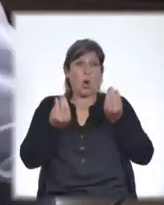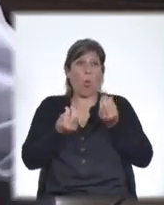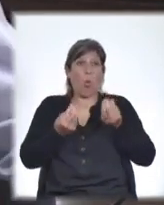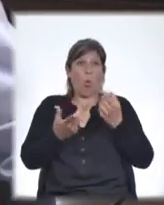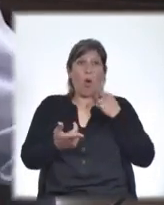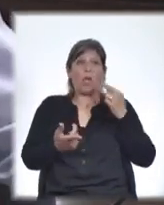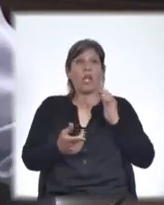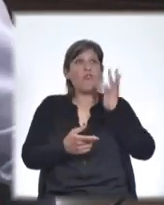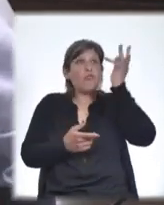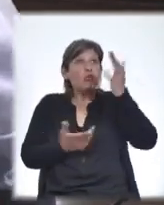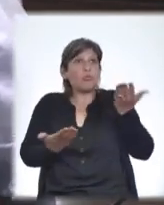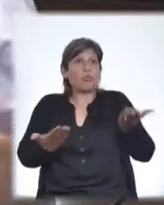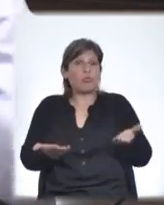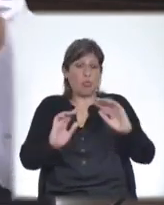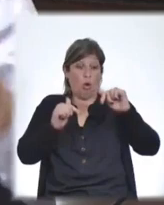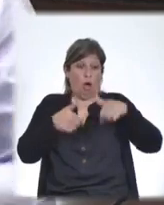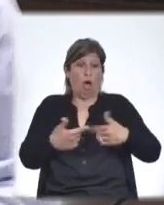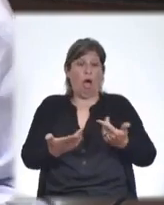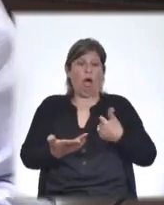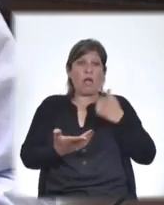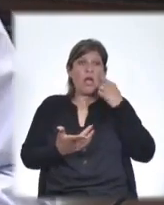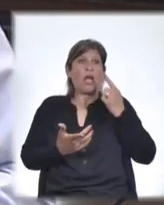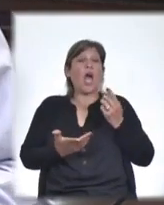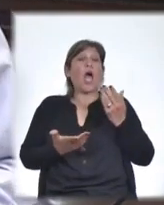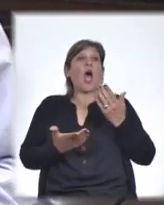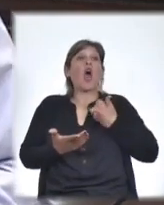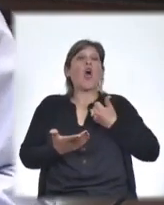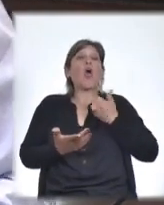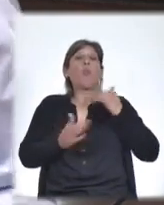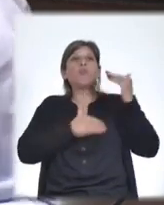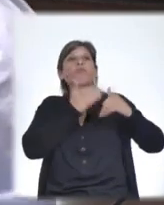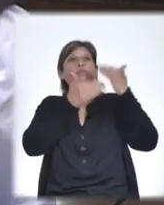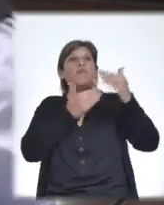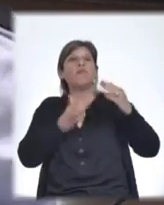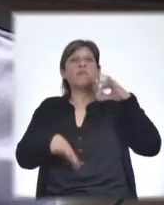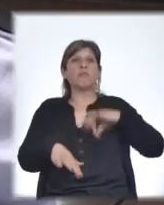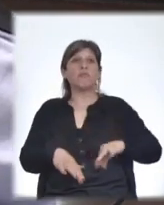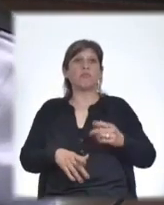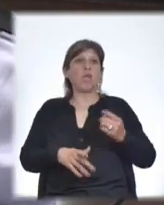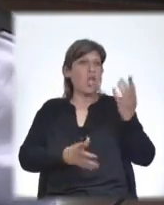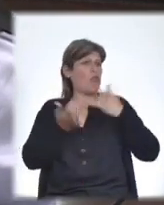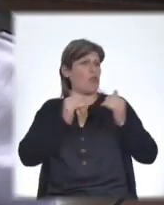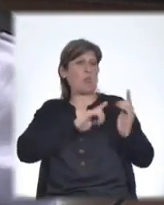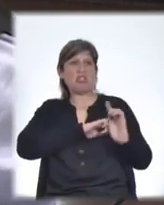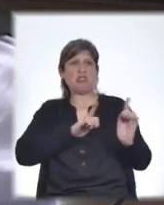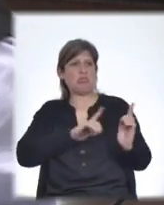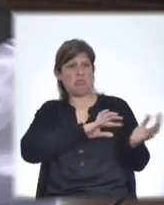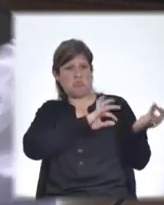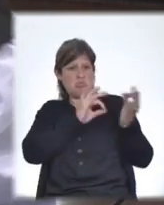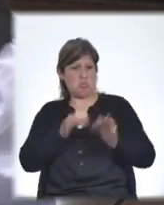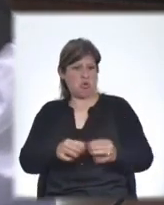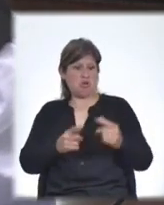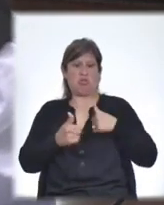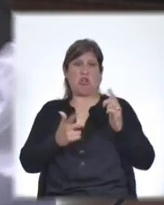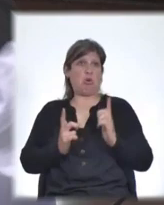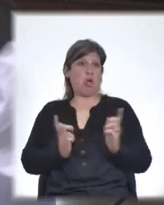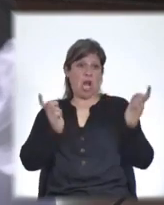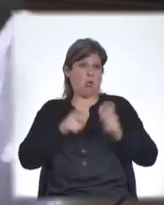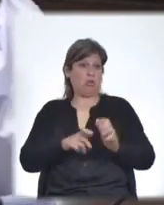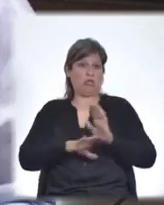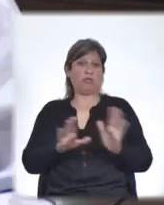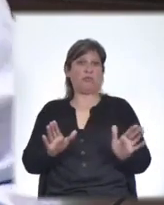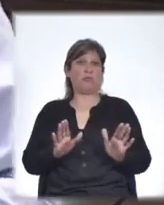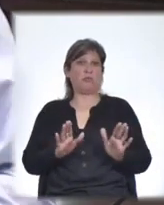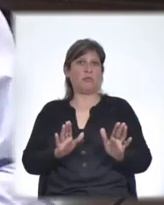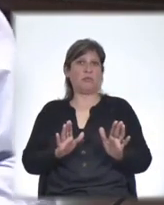proyección en términos de cómo va a evolucionar el salario. Información que no llegó a la Comisión de Hacienda y Presupuesto.